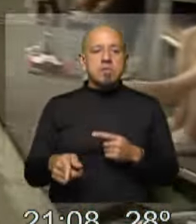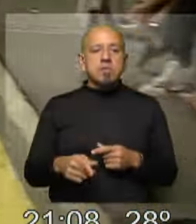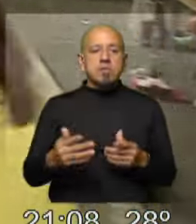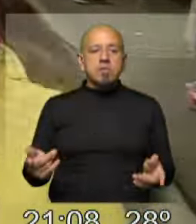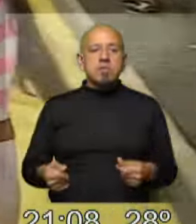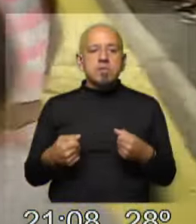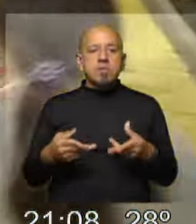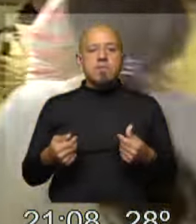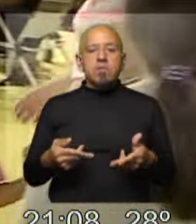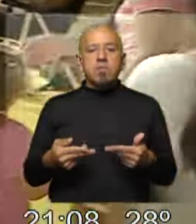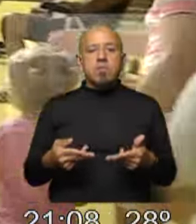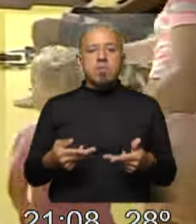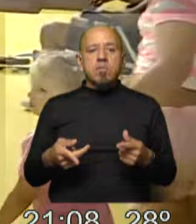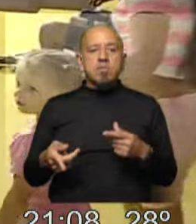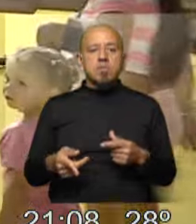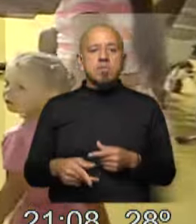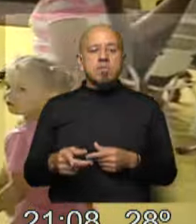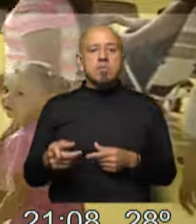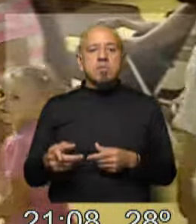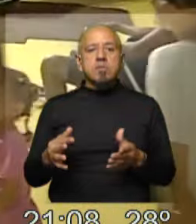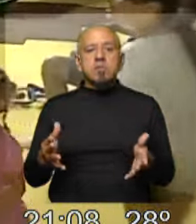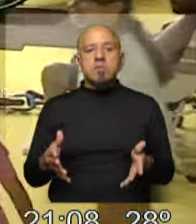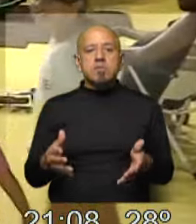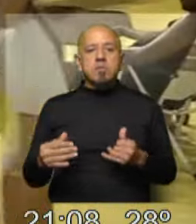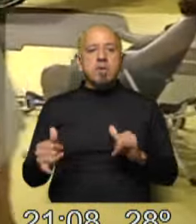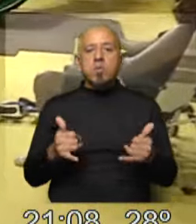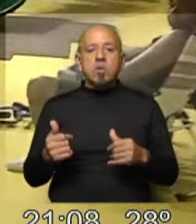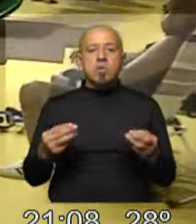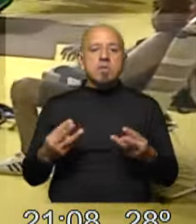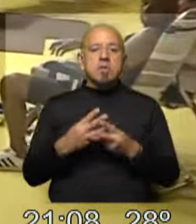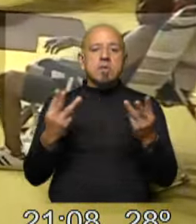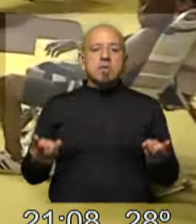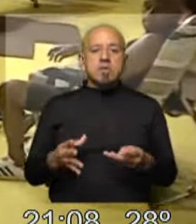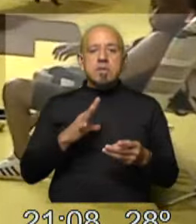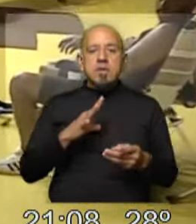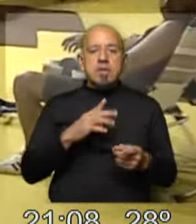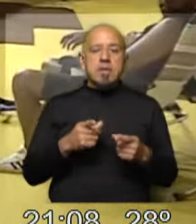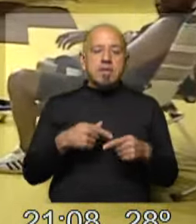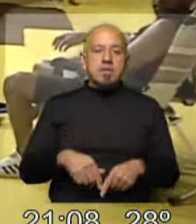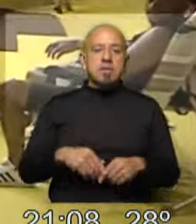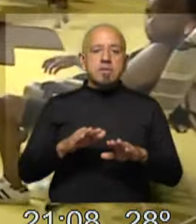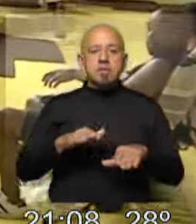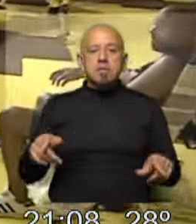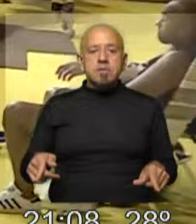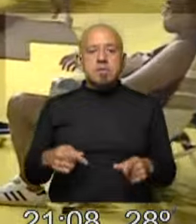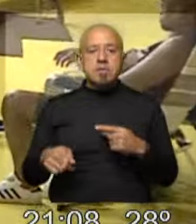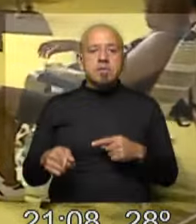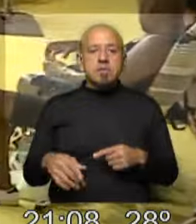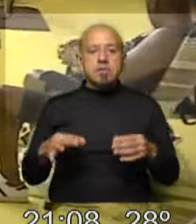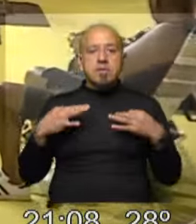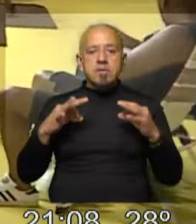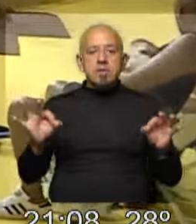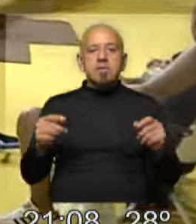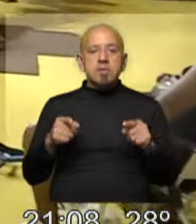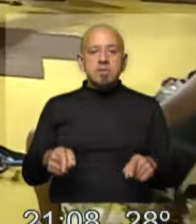fútbol allá en el espacio campo los juegos en general no s los niños esos tienen las vacaciones que no tenían hasta ahora es